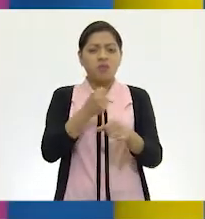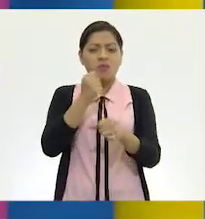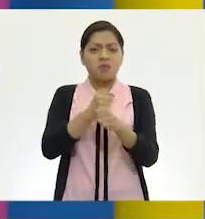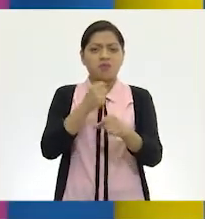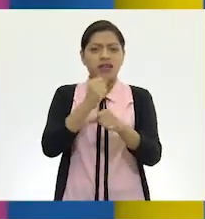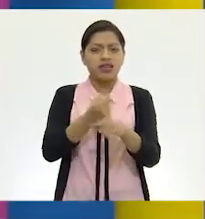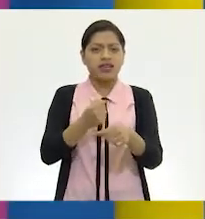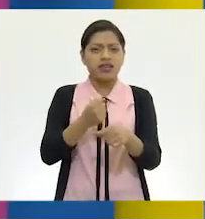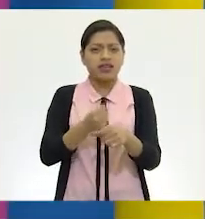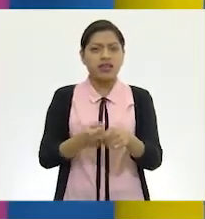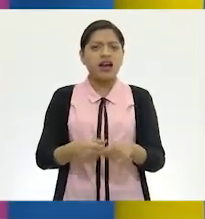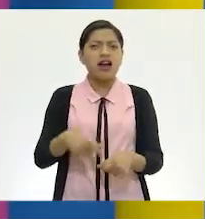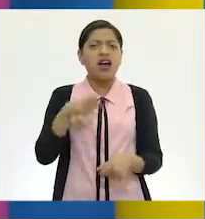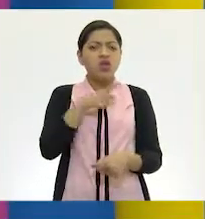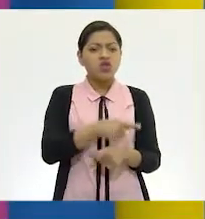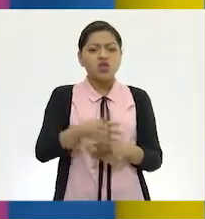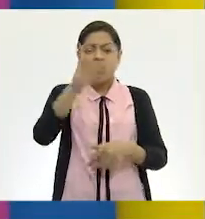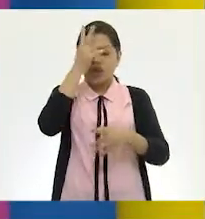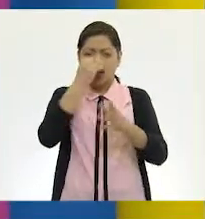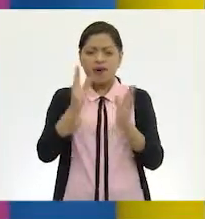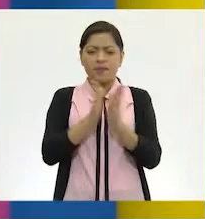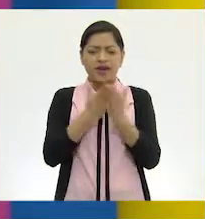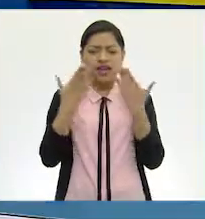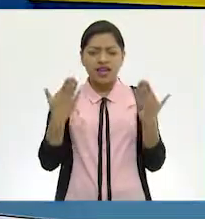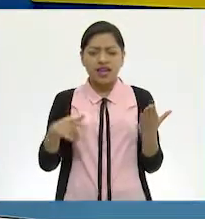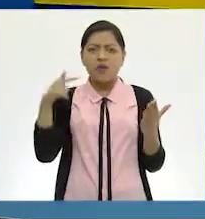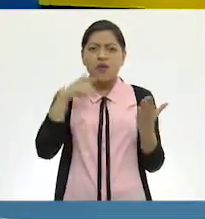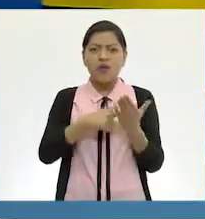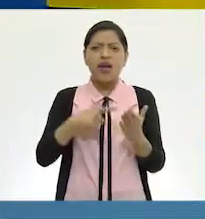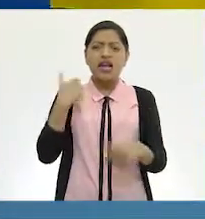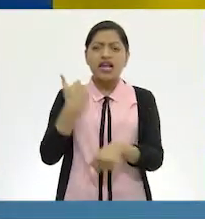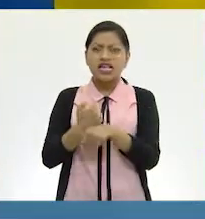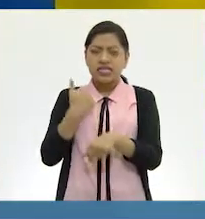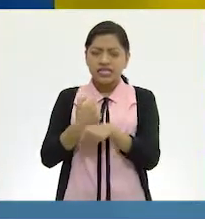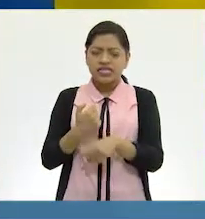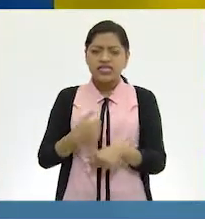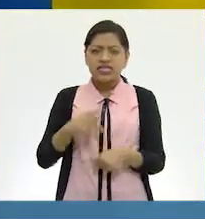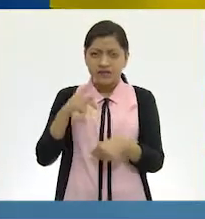Está ensayando para. ¿Está aprendiendo sexto de grado?